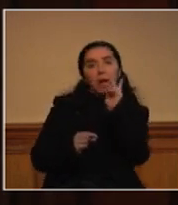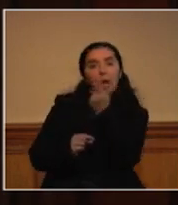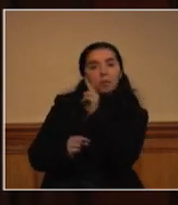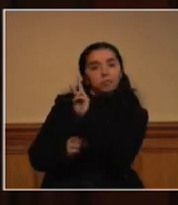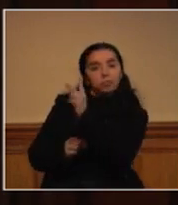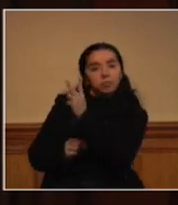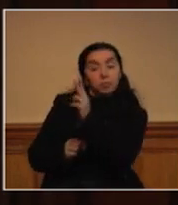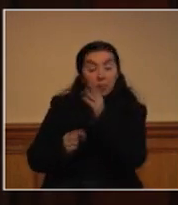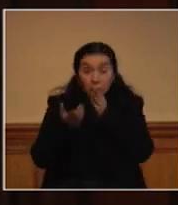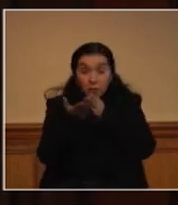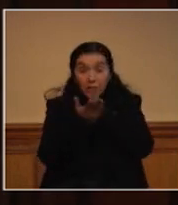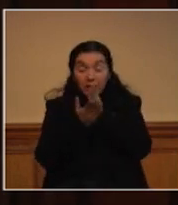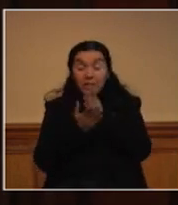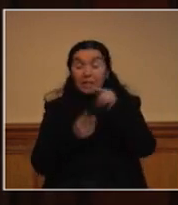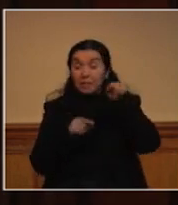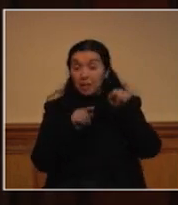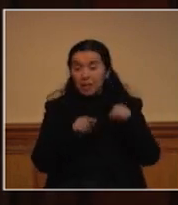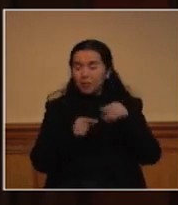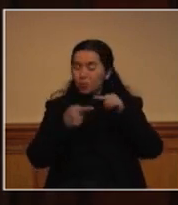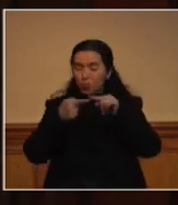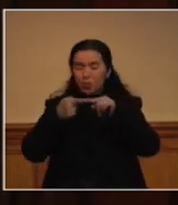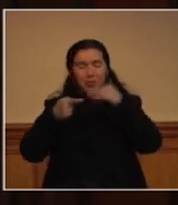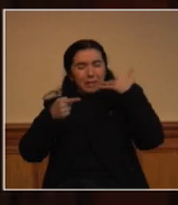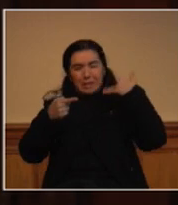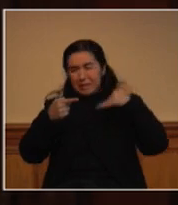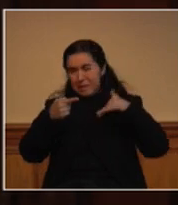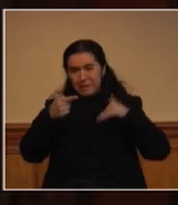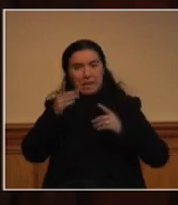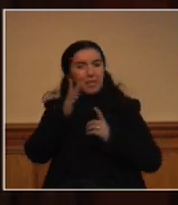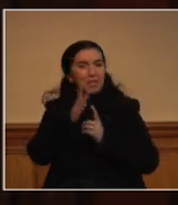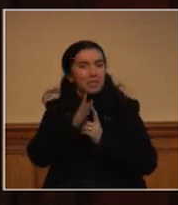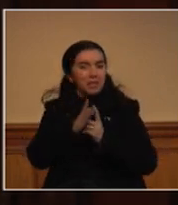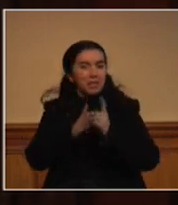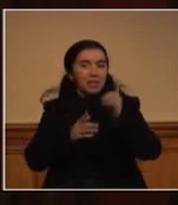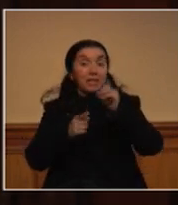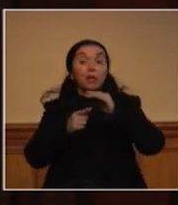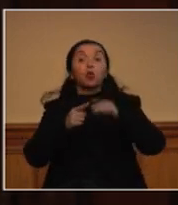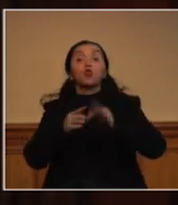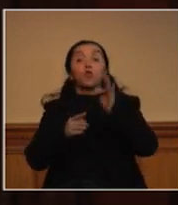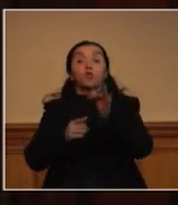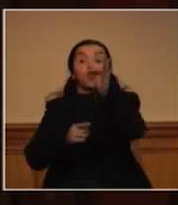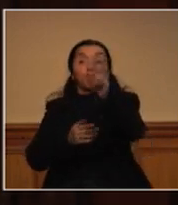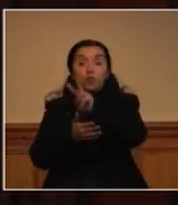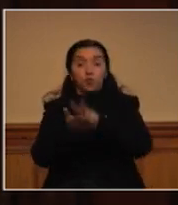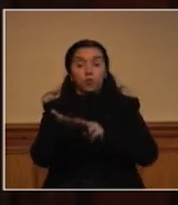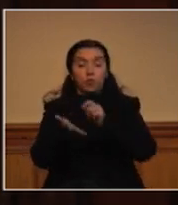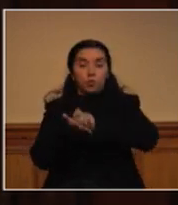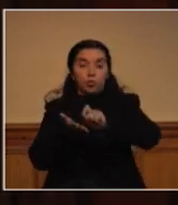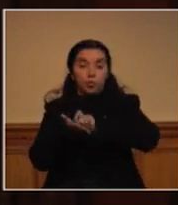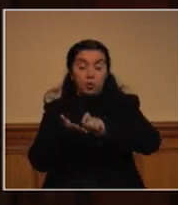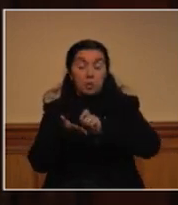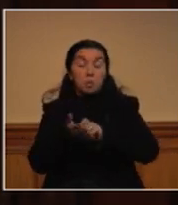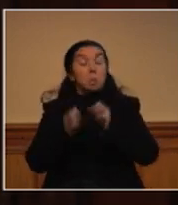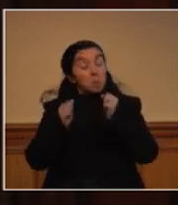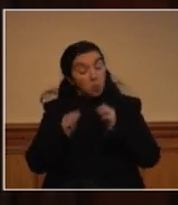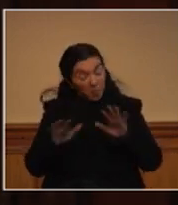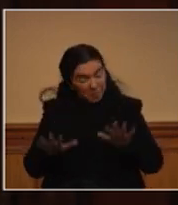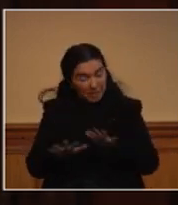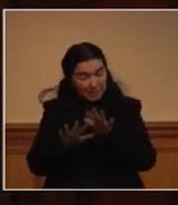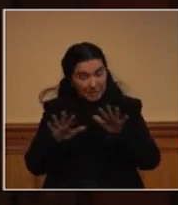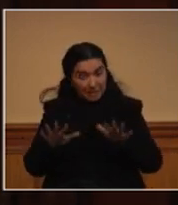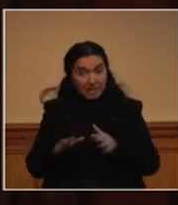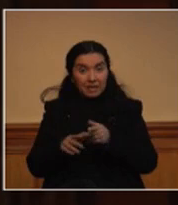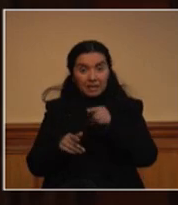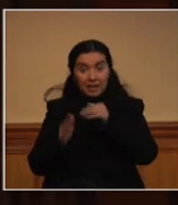emergente esto es un componente esencial en el desarrollo posterior de la lectoescritura y que podemos empezar a formarlo en